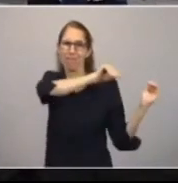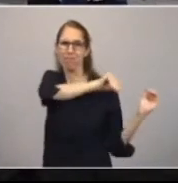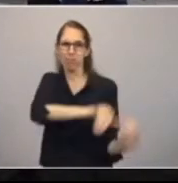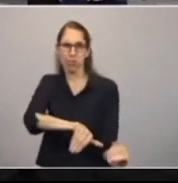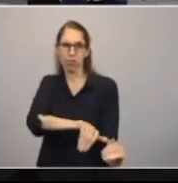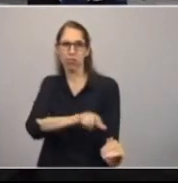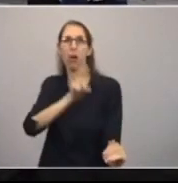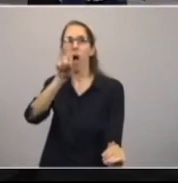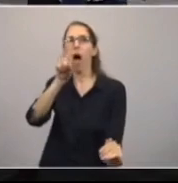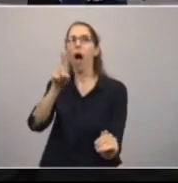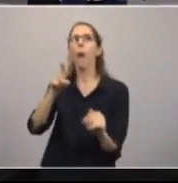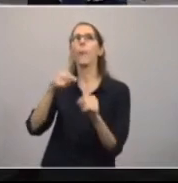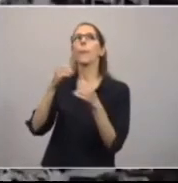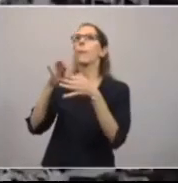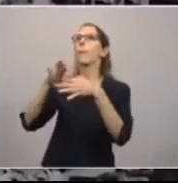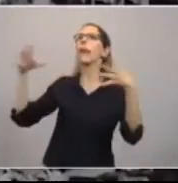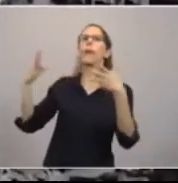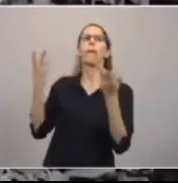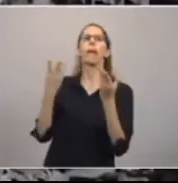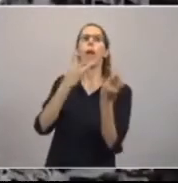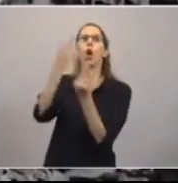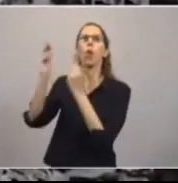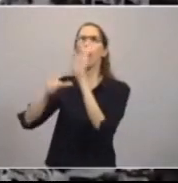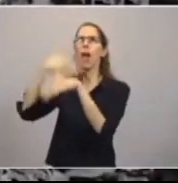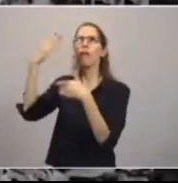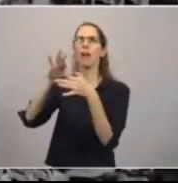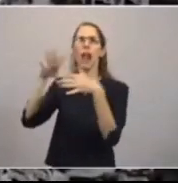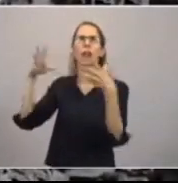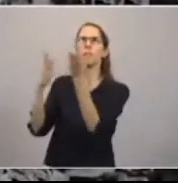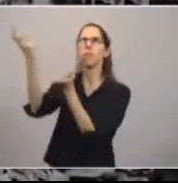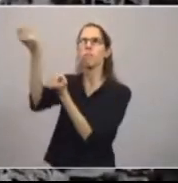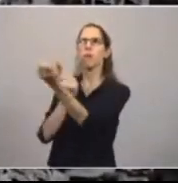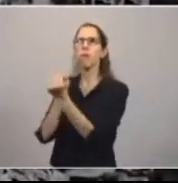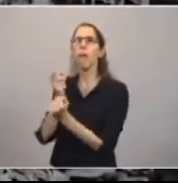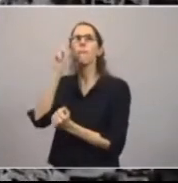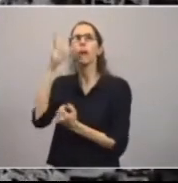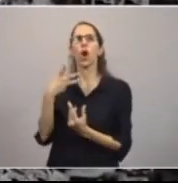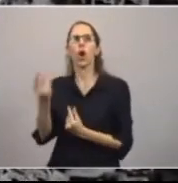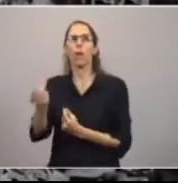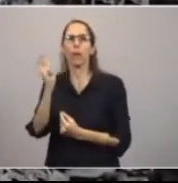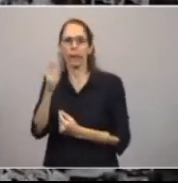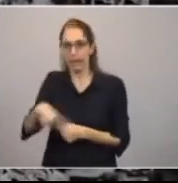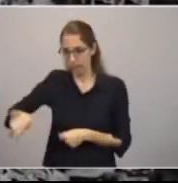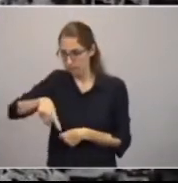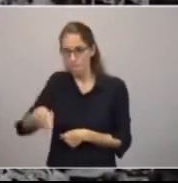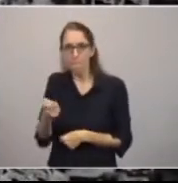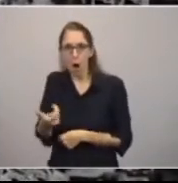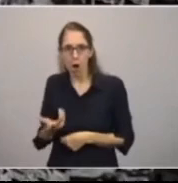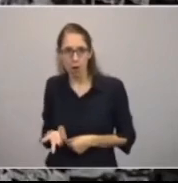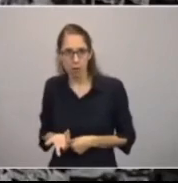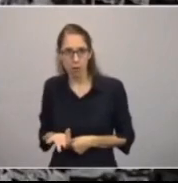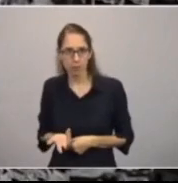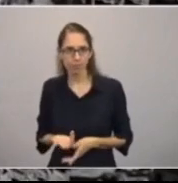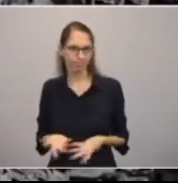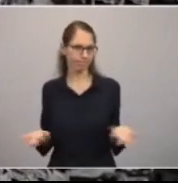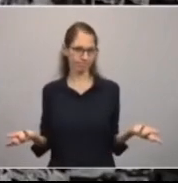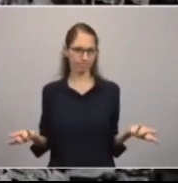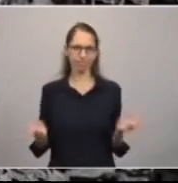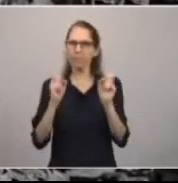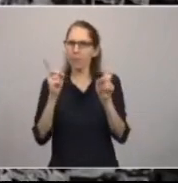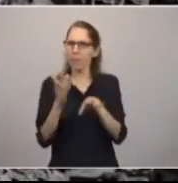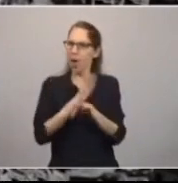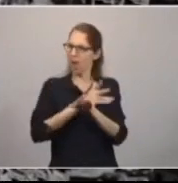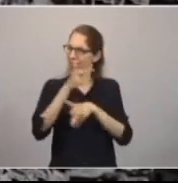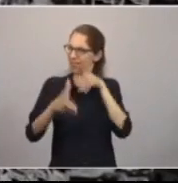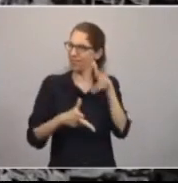importaciones, los que van a poder comprar son muy poquitos. Y además no es cierto, lo hablábamos recién,